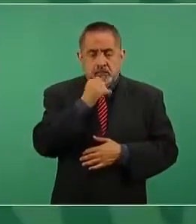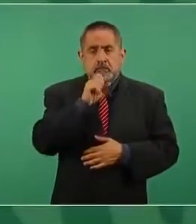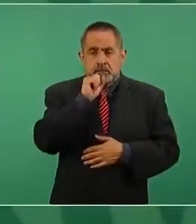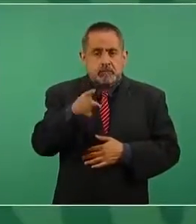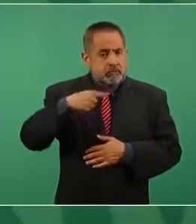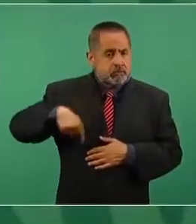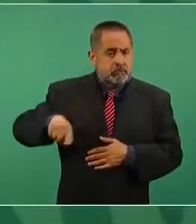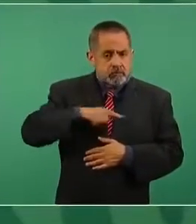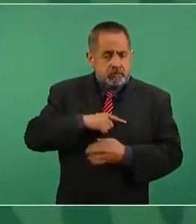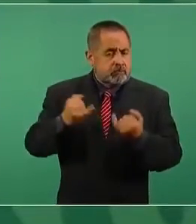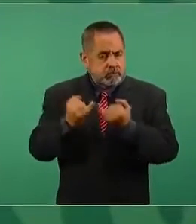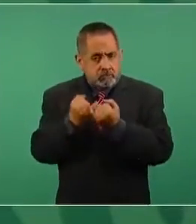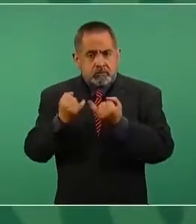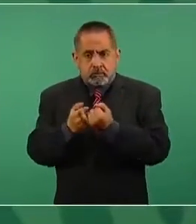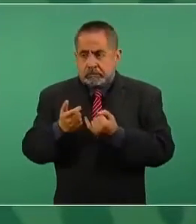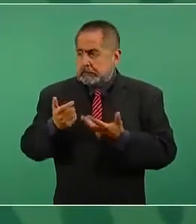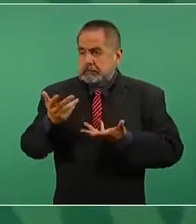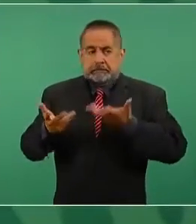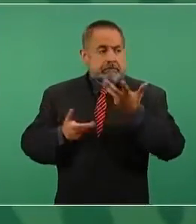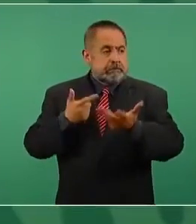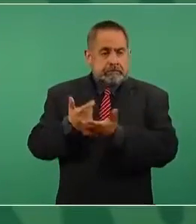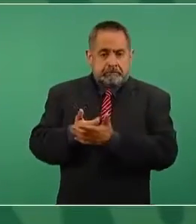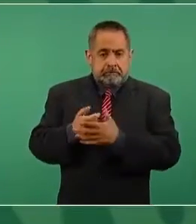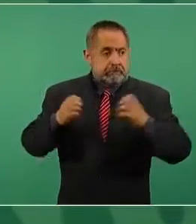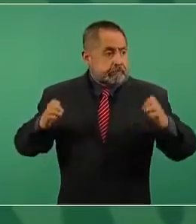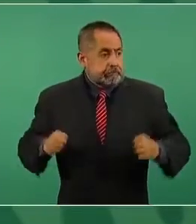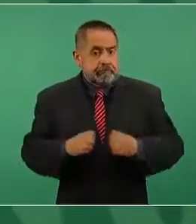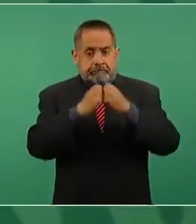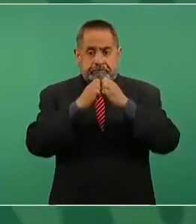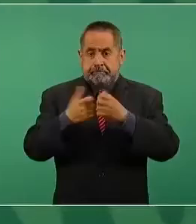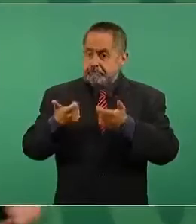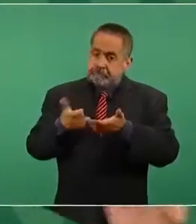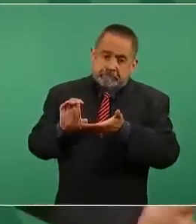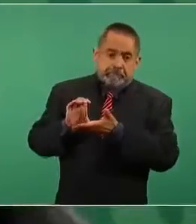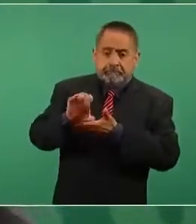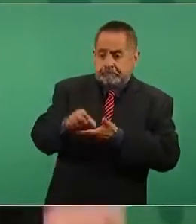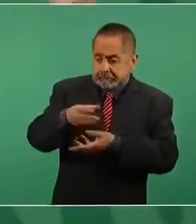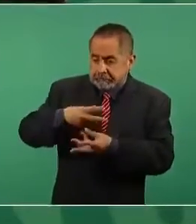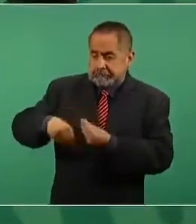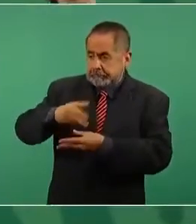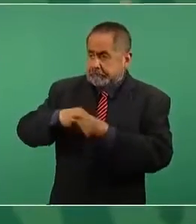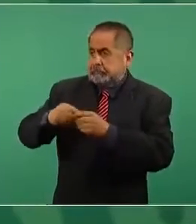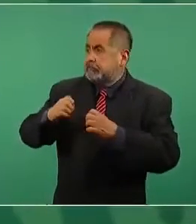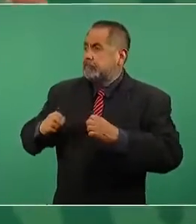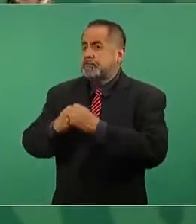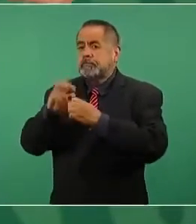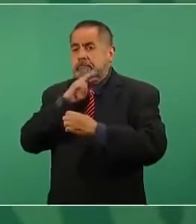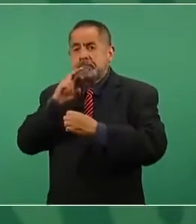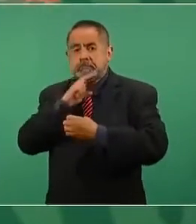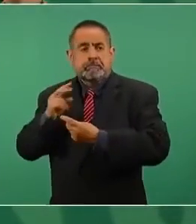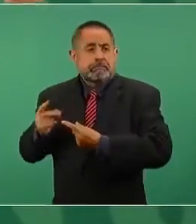tuvimos que invertir por la emergencia para que rápido